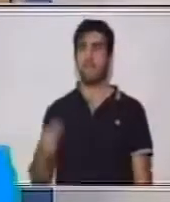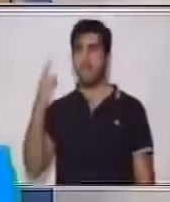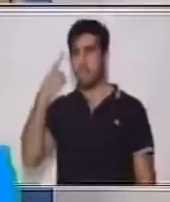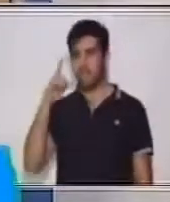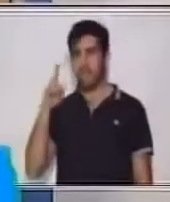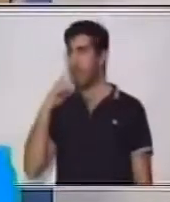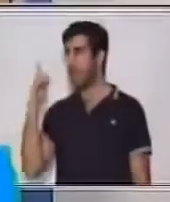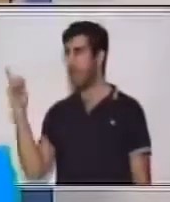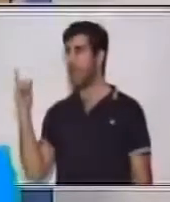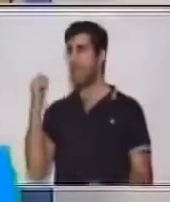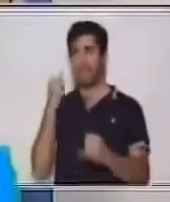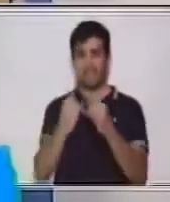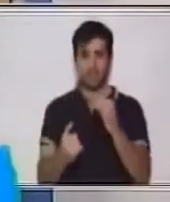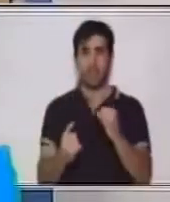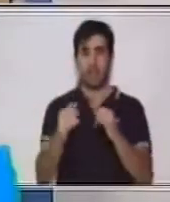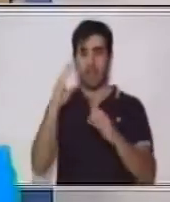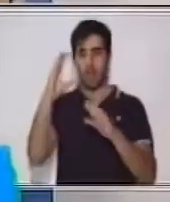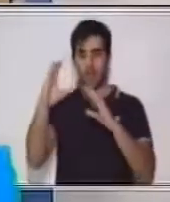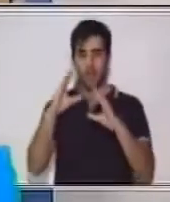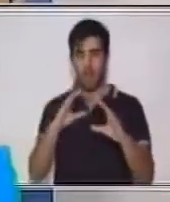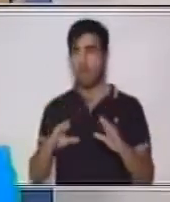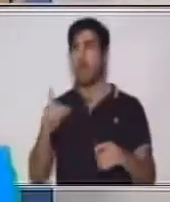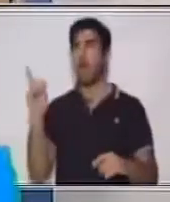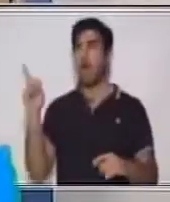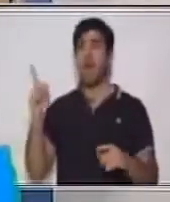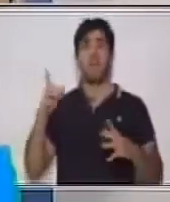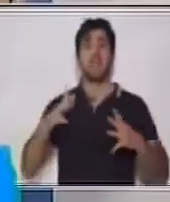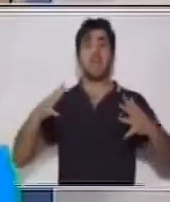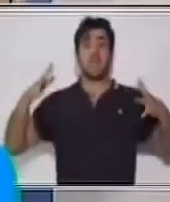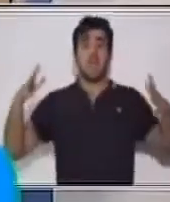el rompecabezas. ¿Lo contrario de grande?